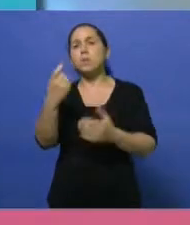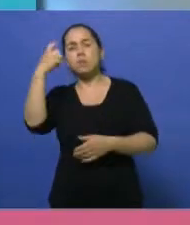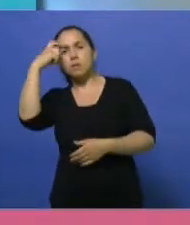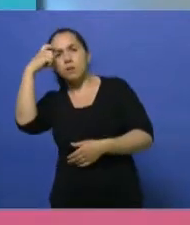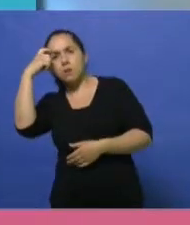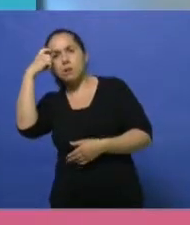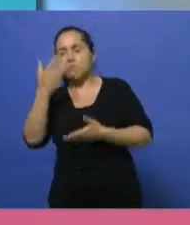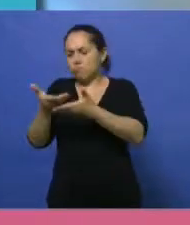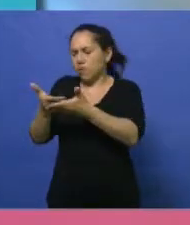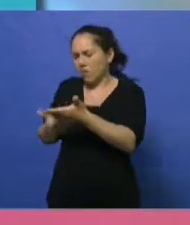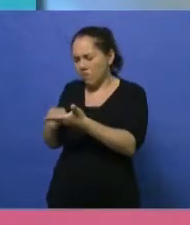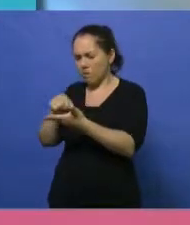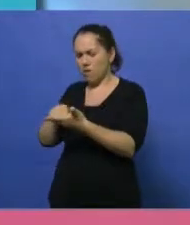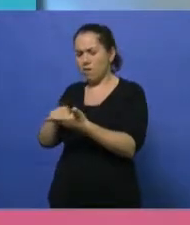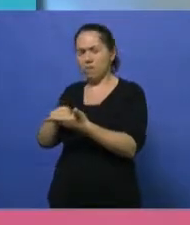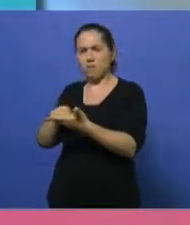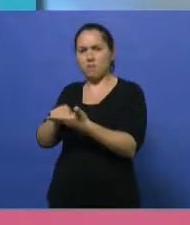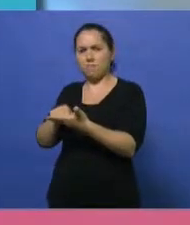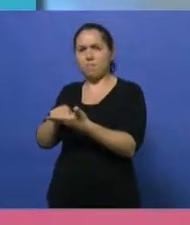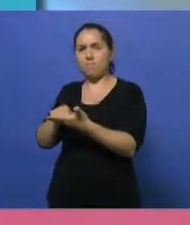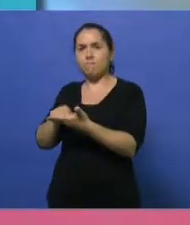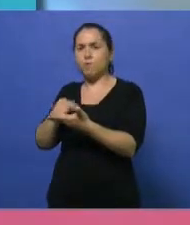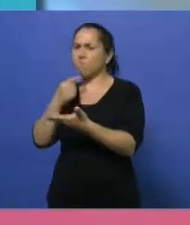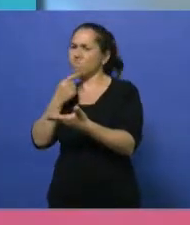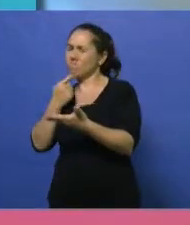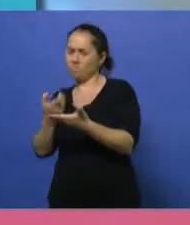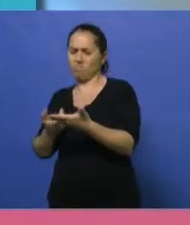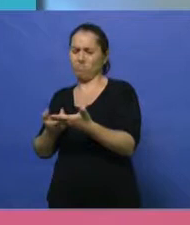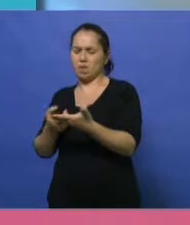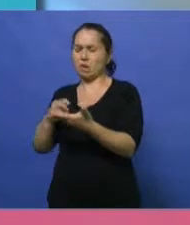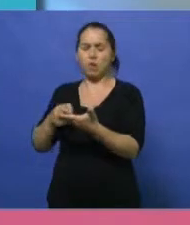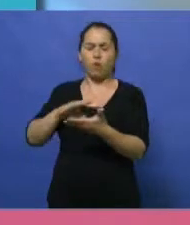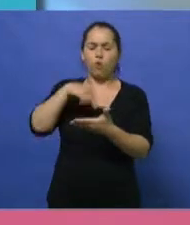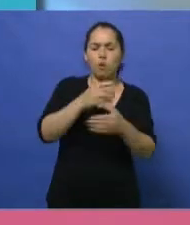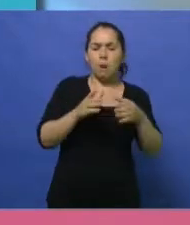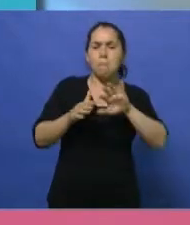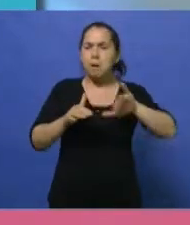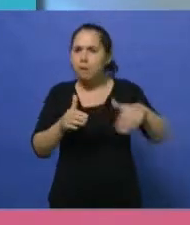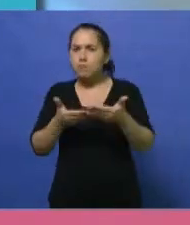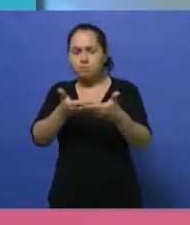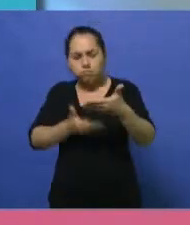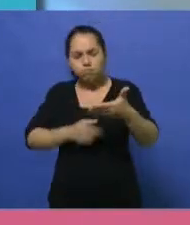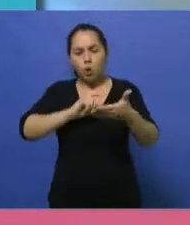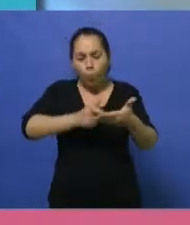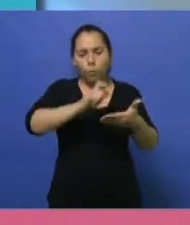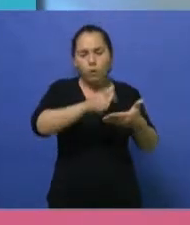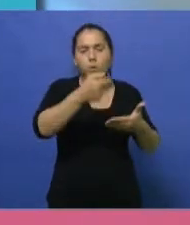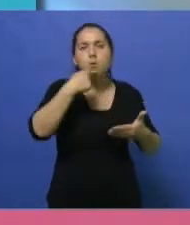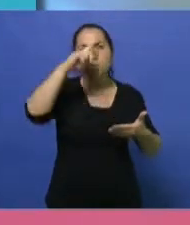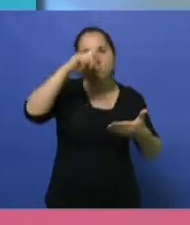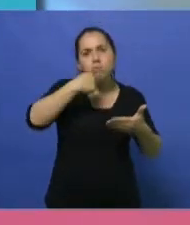están las dudas que se nos presentan, si va a llegar junto con la boleta o aparte, una serie de cuotas. Para ser más